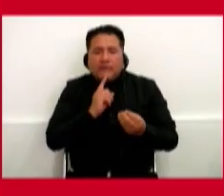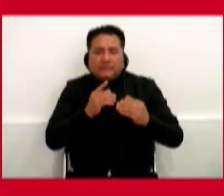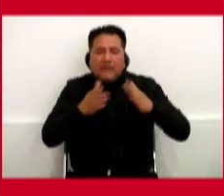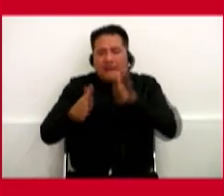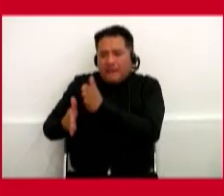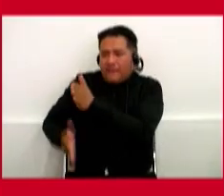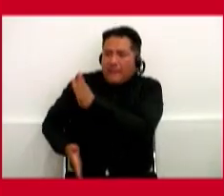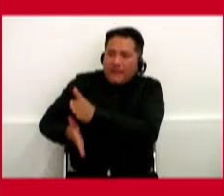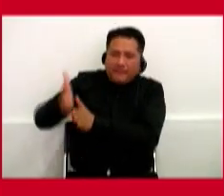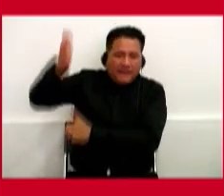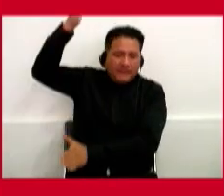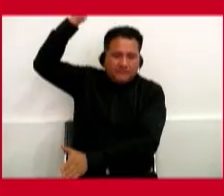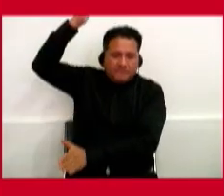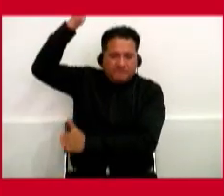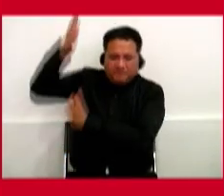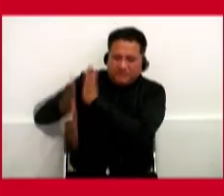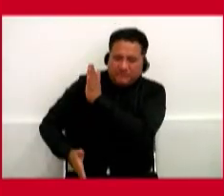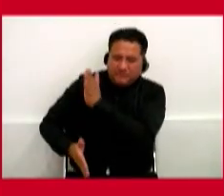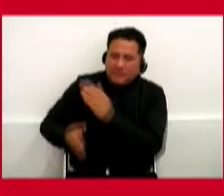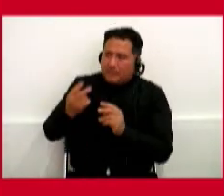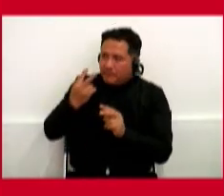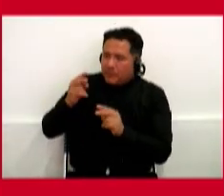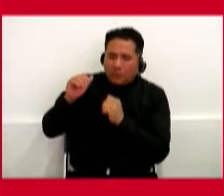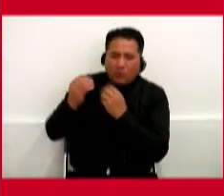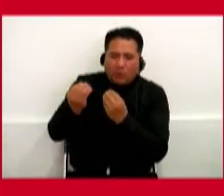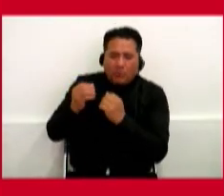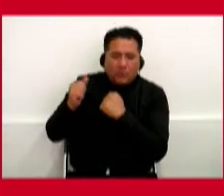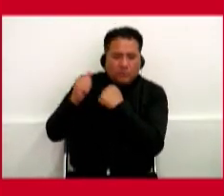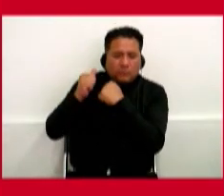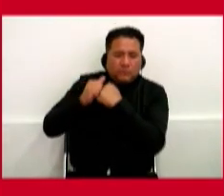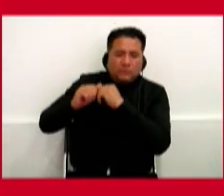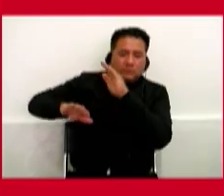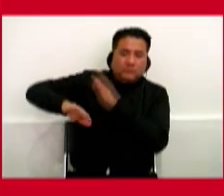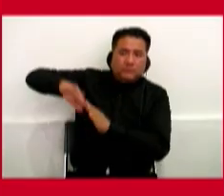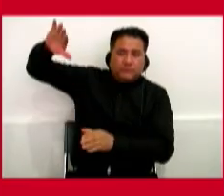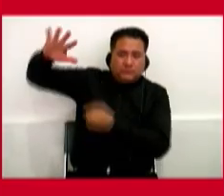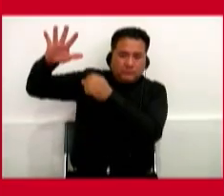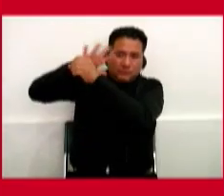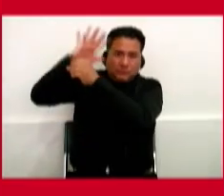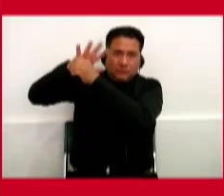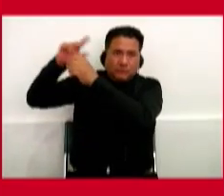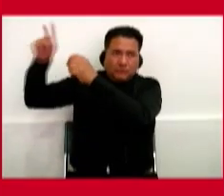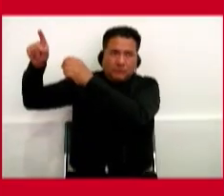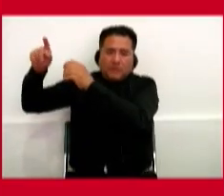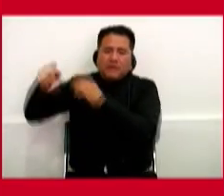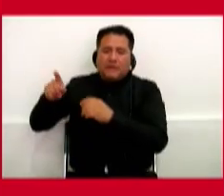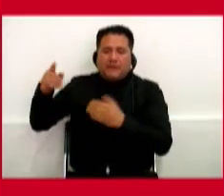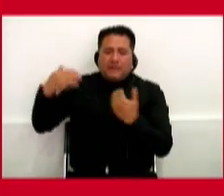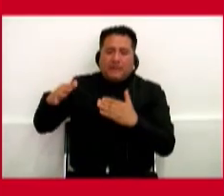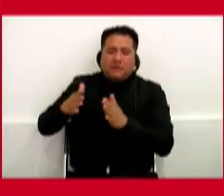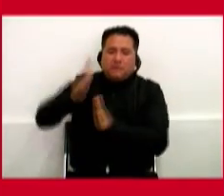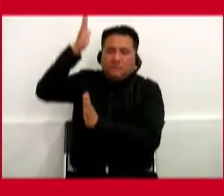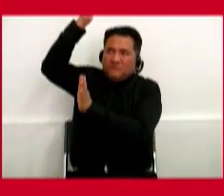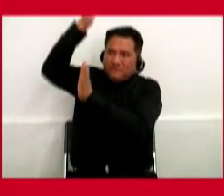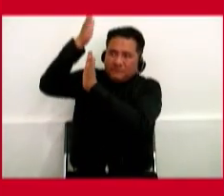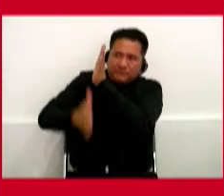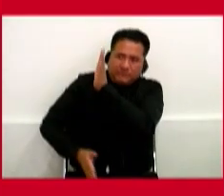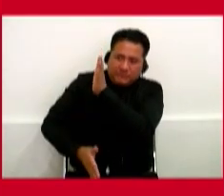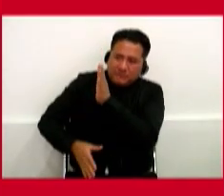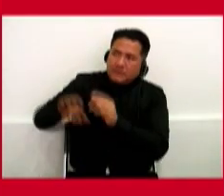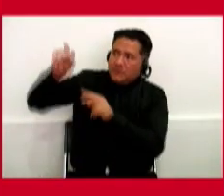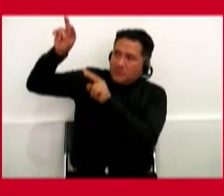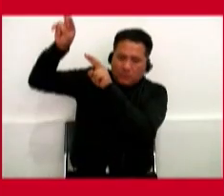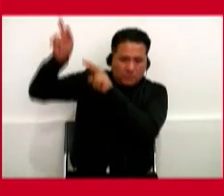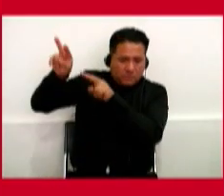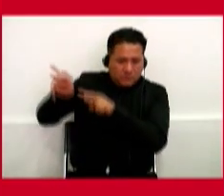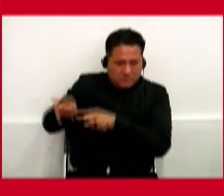talud. Por eso es que, si ustedes ven en la primera figura está el tajo completo y en la segunda ya se ha partido, ¿no? Se ha, digamos,